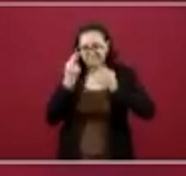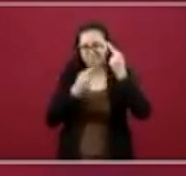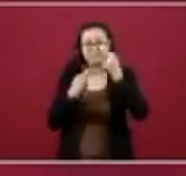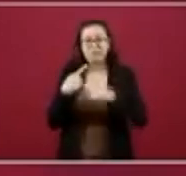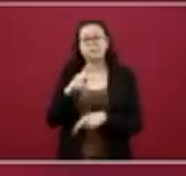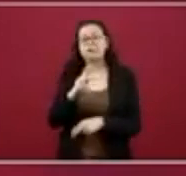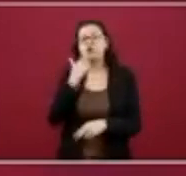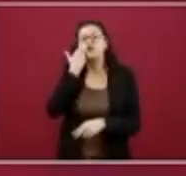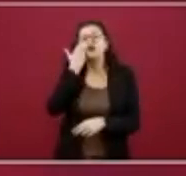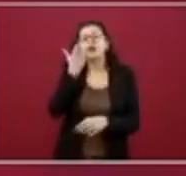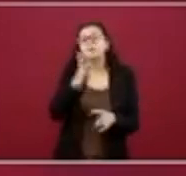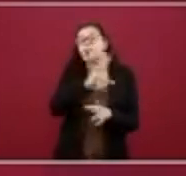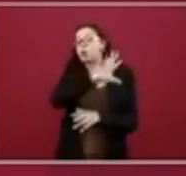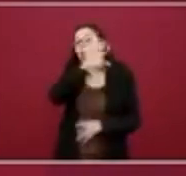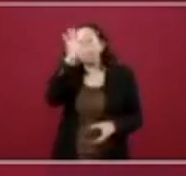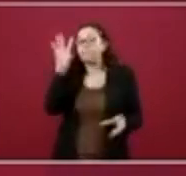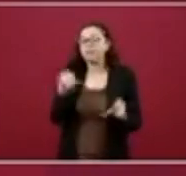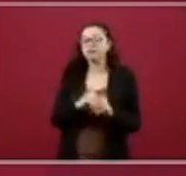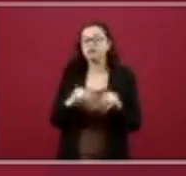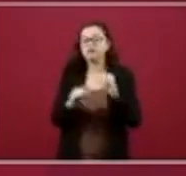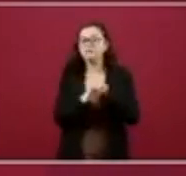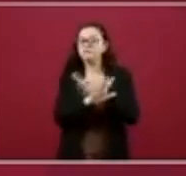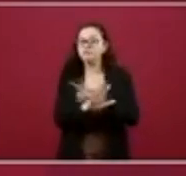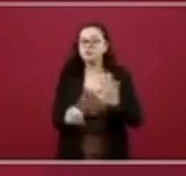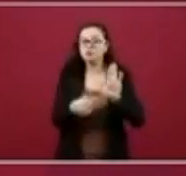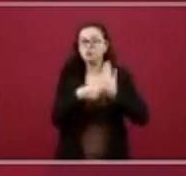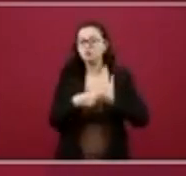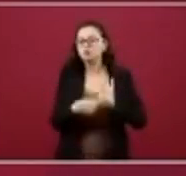datos. ¿Cómo les vamos a entregar los datos